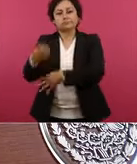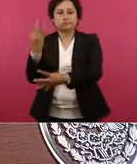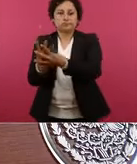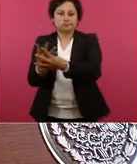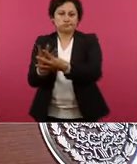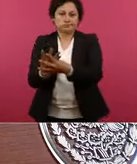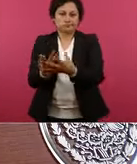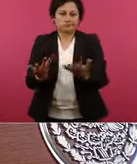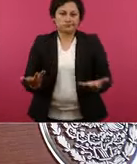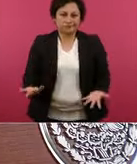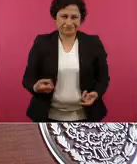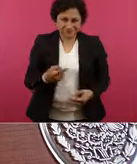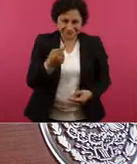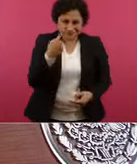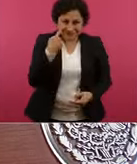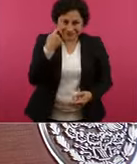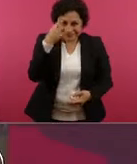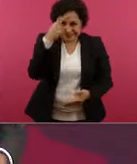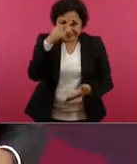Imagínense